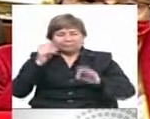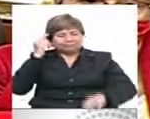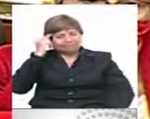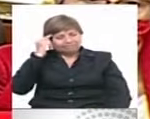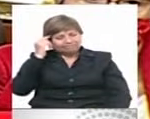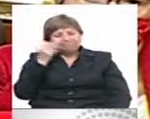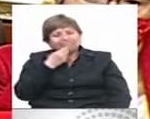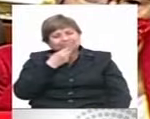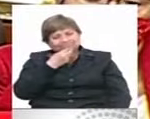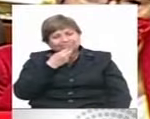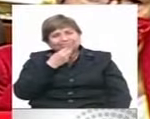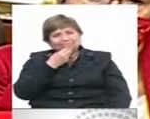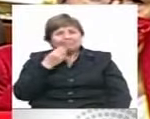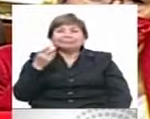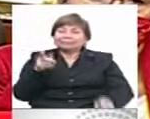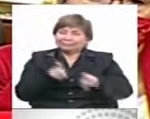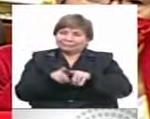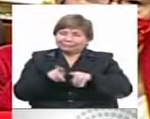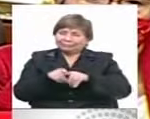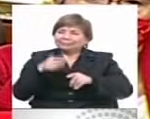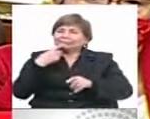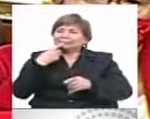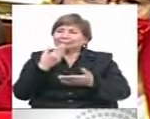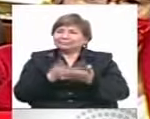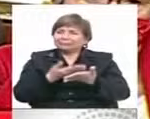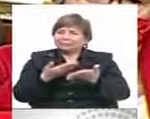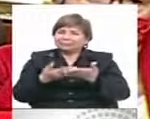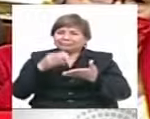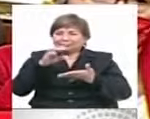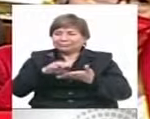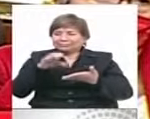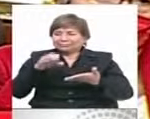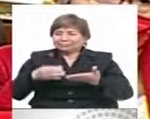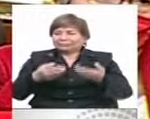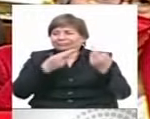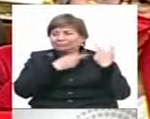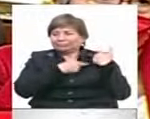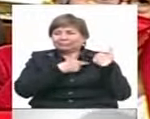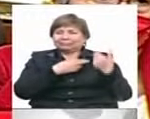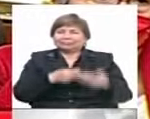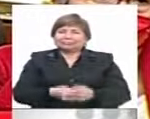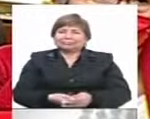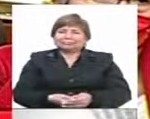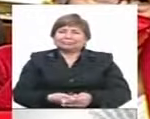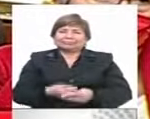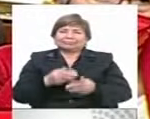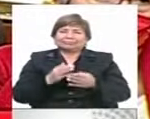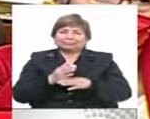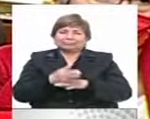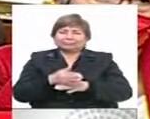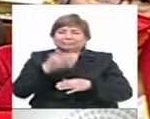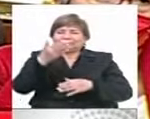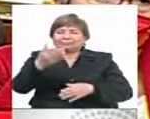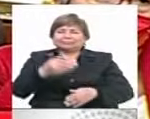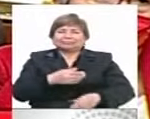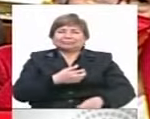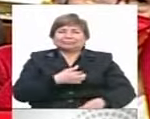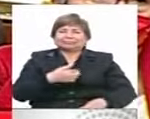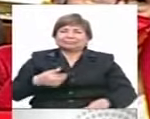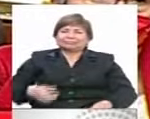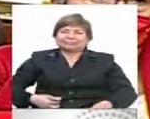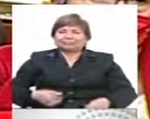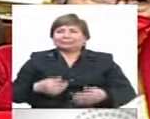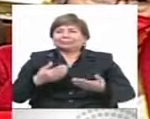pensar igual. Por eso tenemos que hacer lo que el pueblo nos ha encomendado. Por intermedio suyo, señora